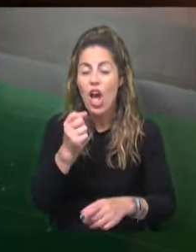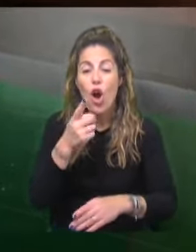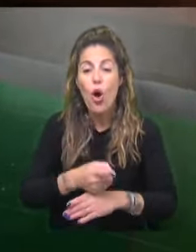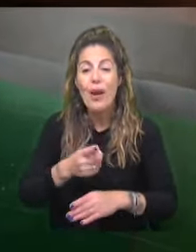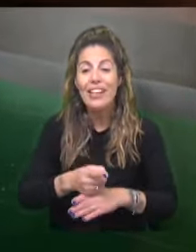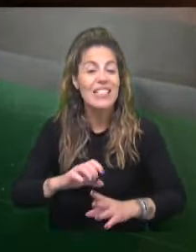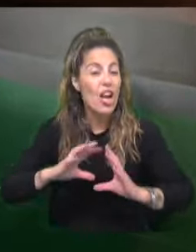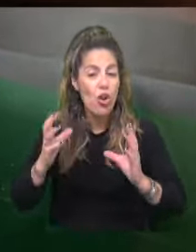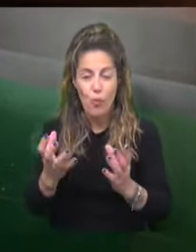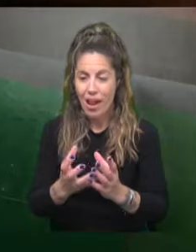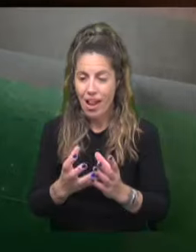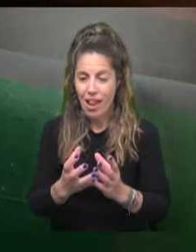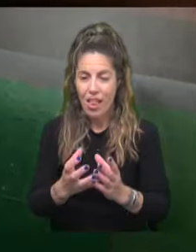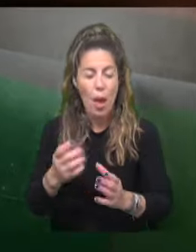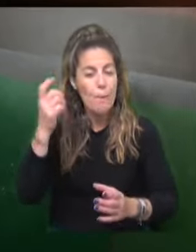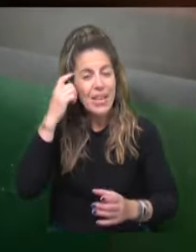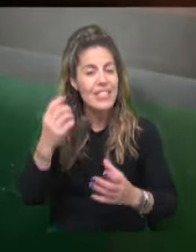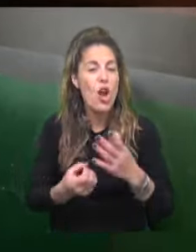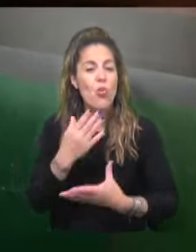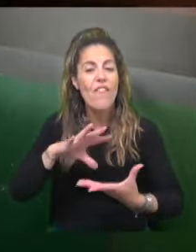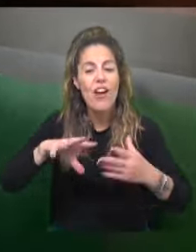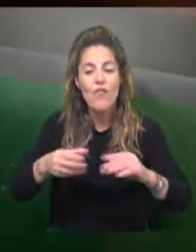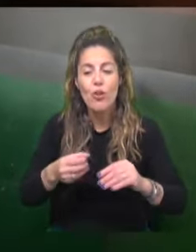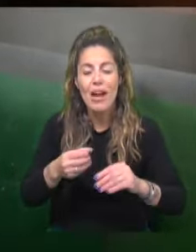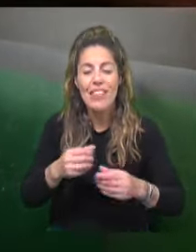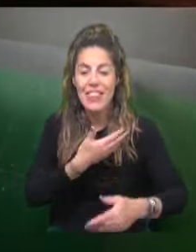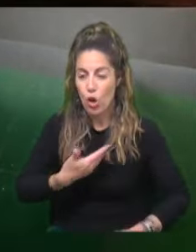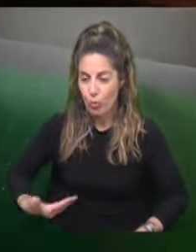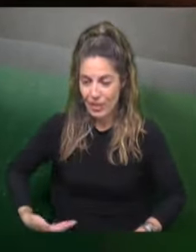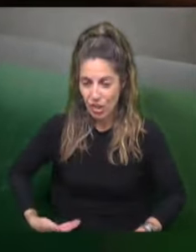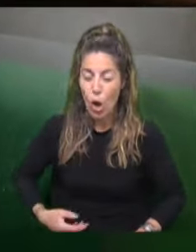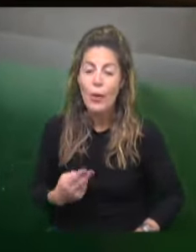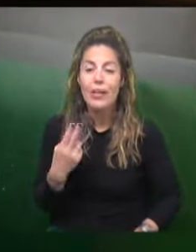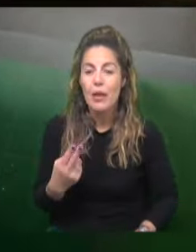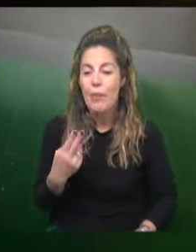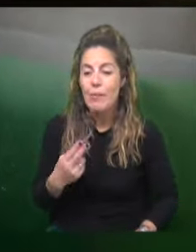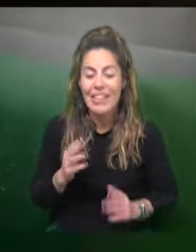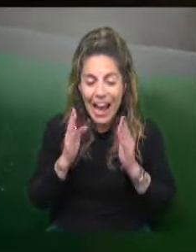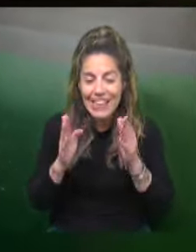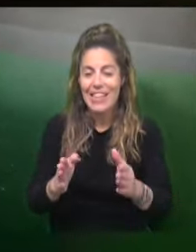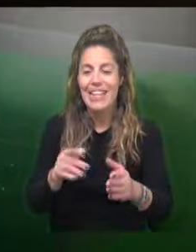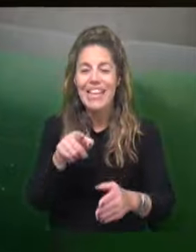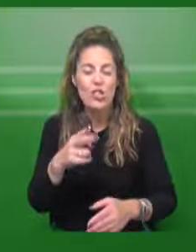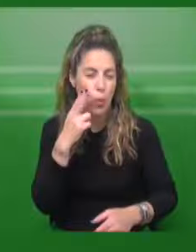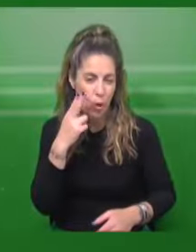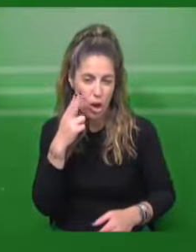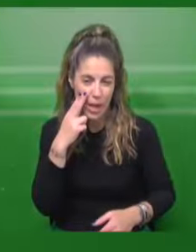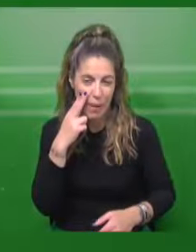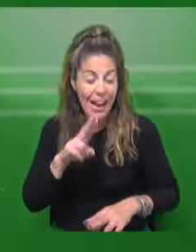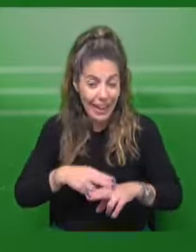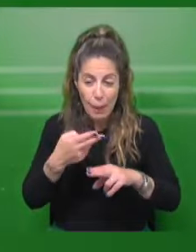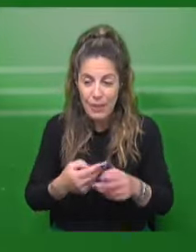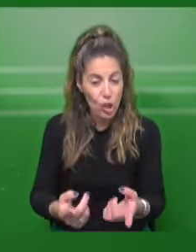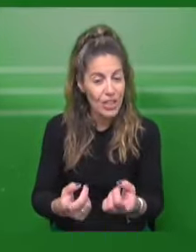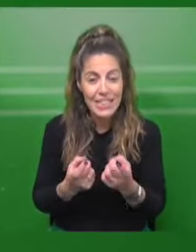global es pensar una nueva forma de gobierno que permita atender ese tipo de problemas que repito